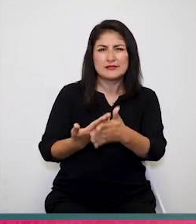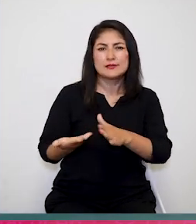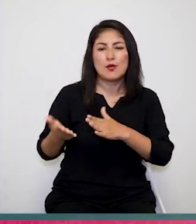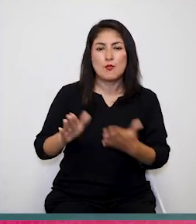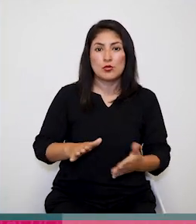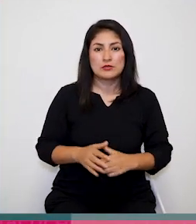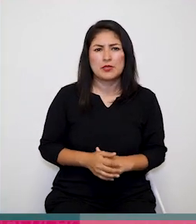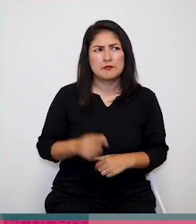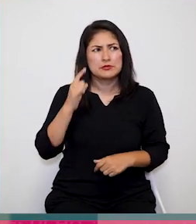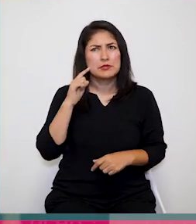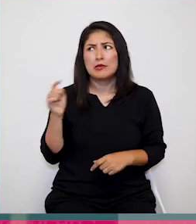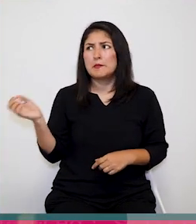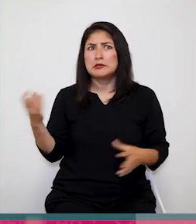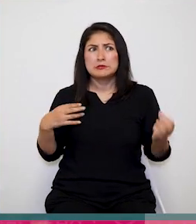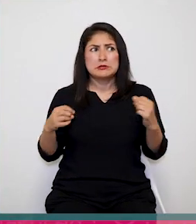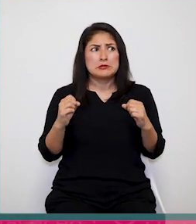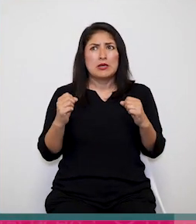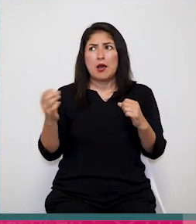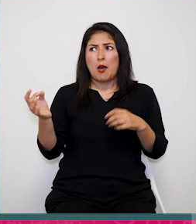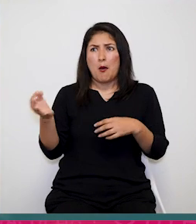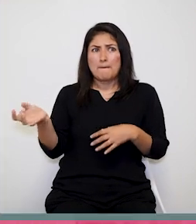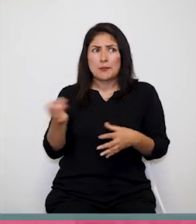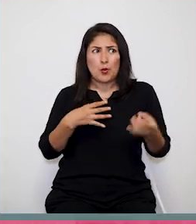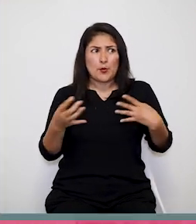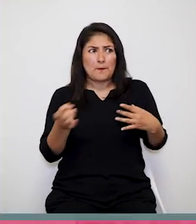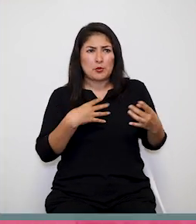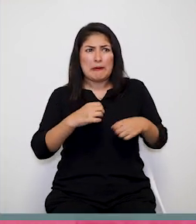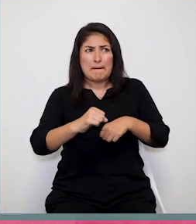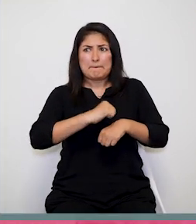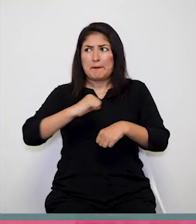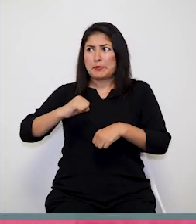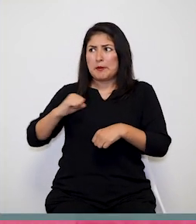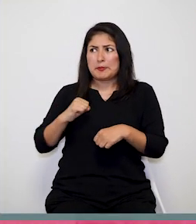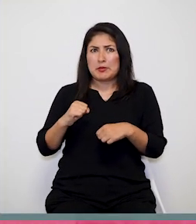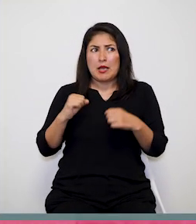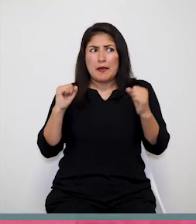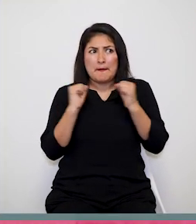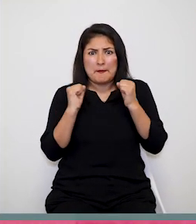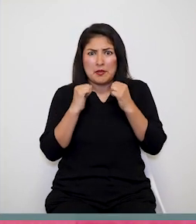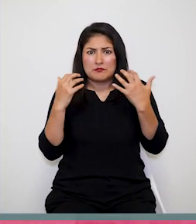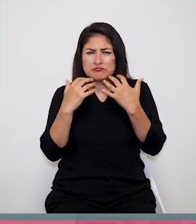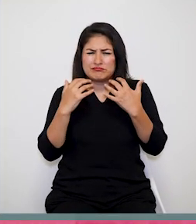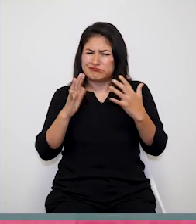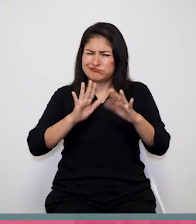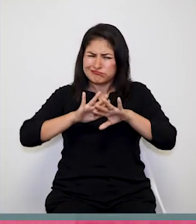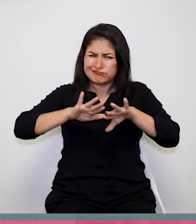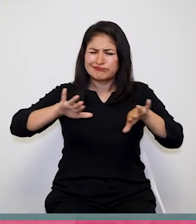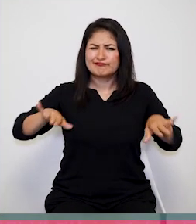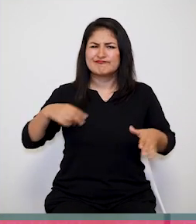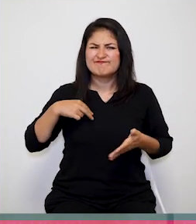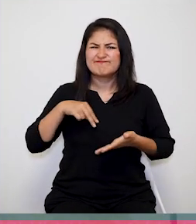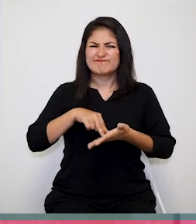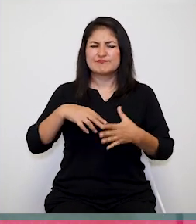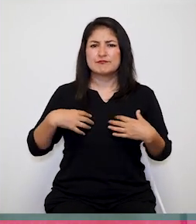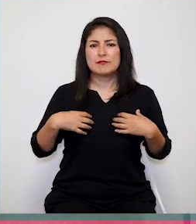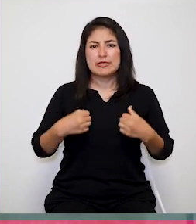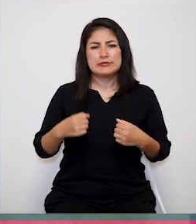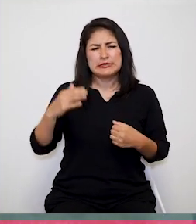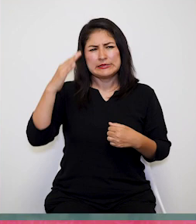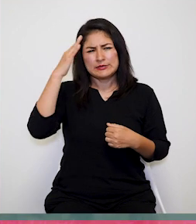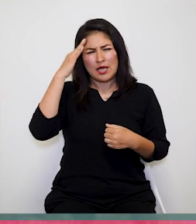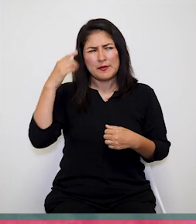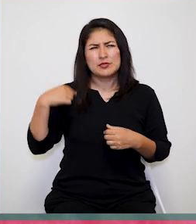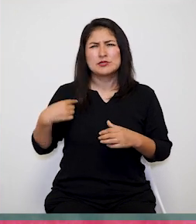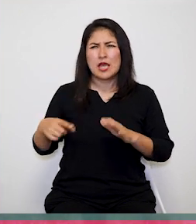sus días, ¿no? No dejarse amedrentar por las críticas, por las notas periodísticas que comienzan a criticarlo. Y sabiendo que